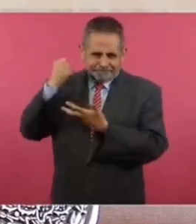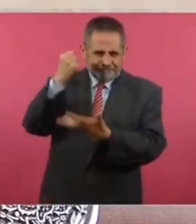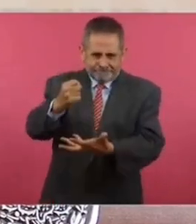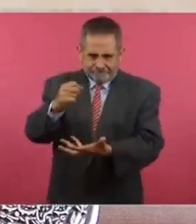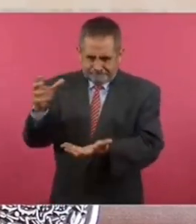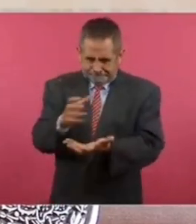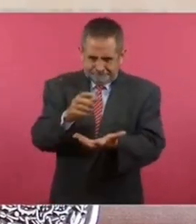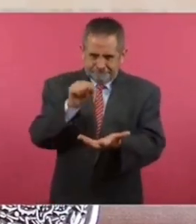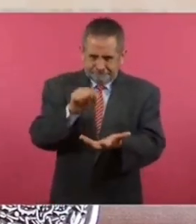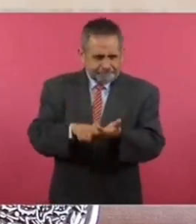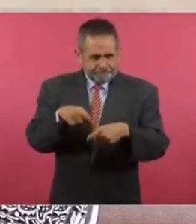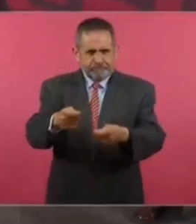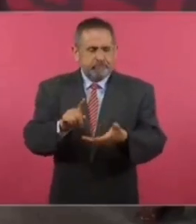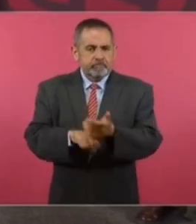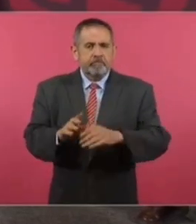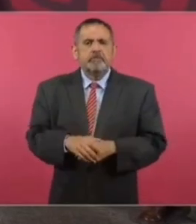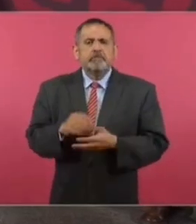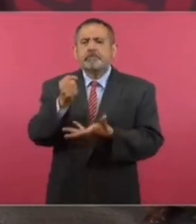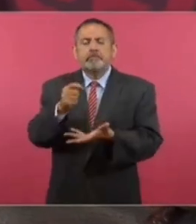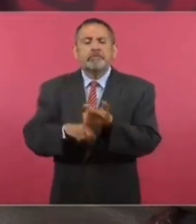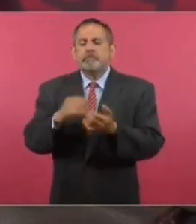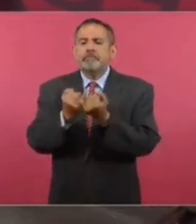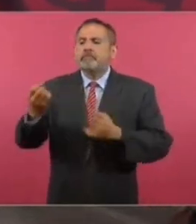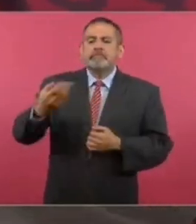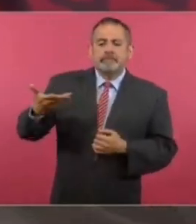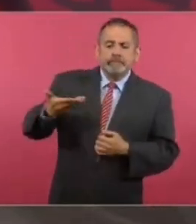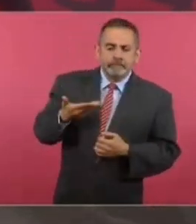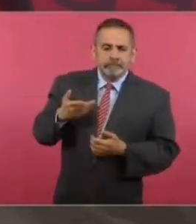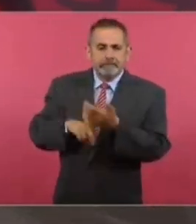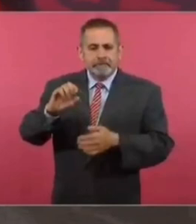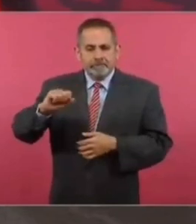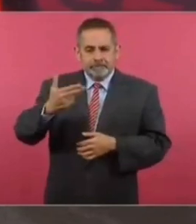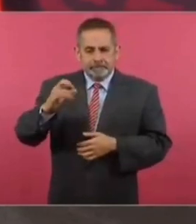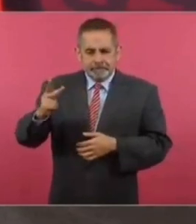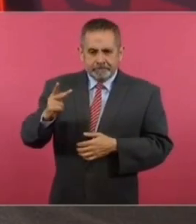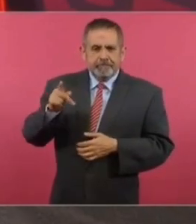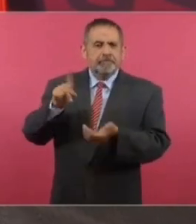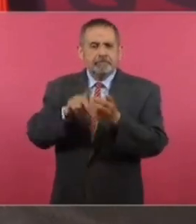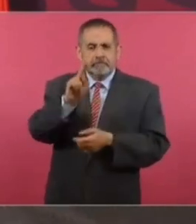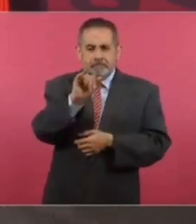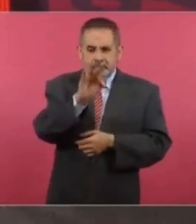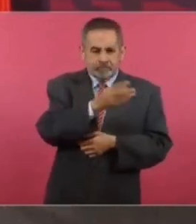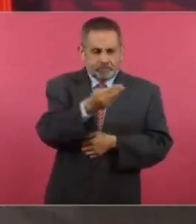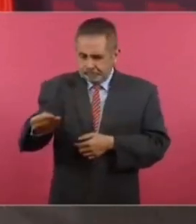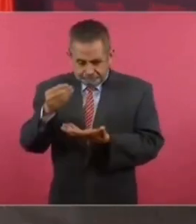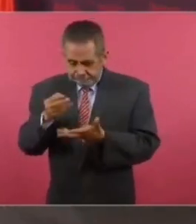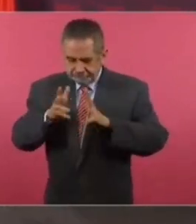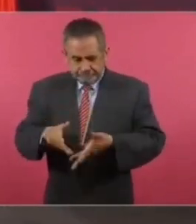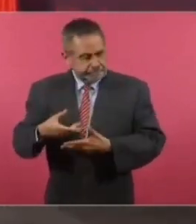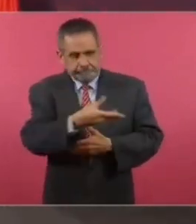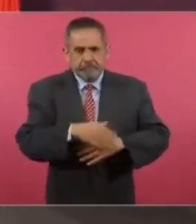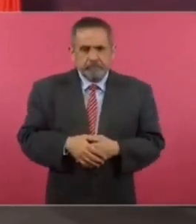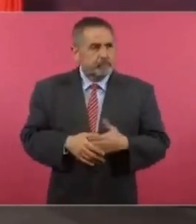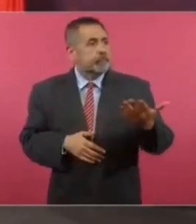tocarlo es como el presupuesto que envía a Hacienda el poder judicial